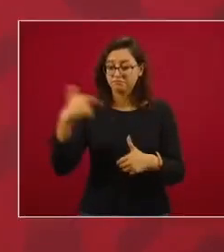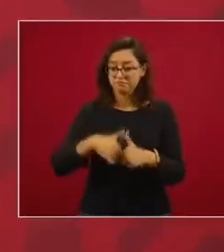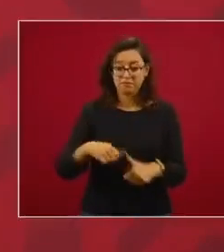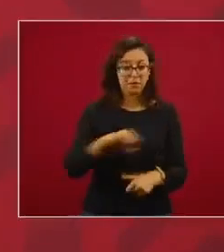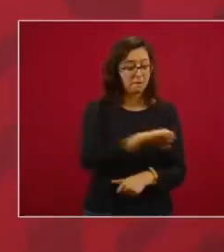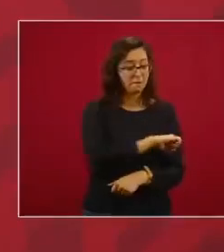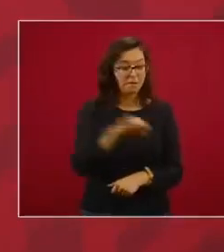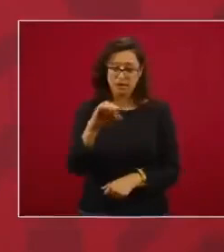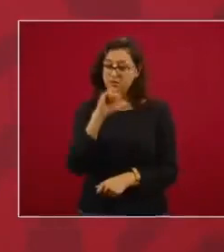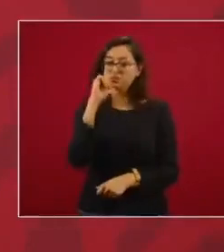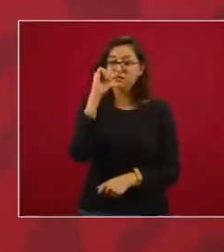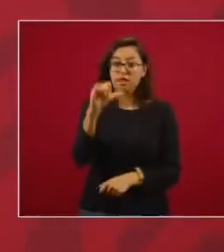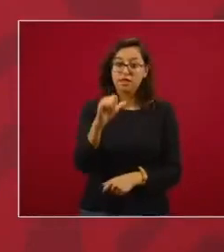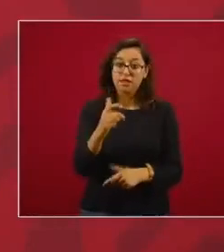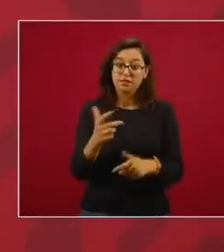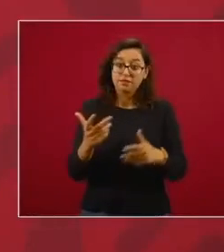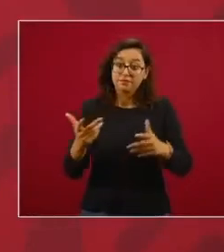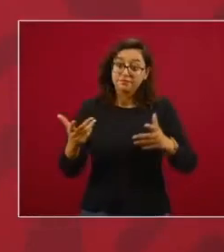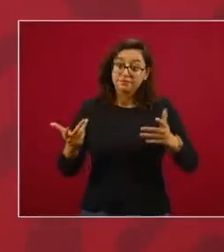Entonces, todos tenemos que